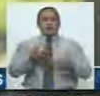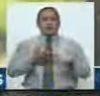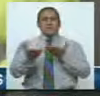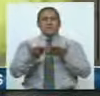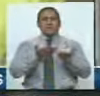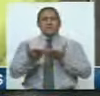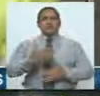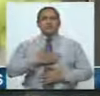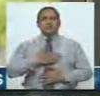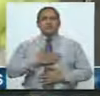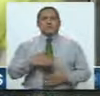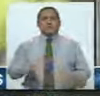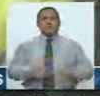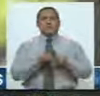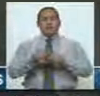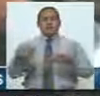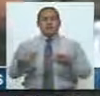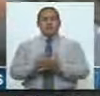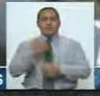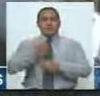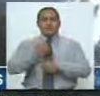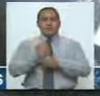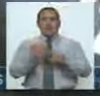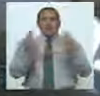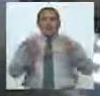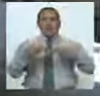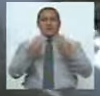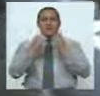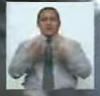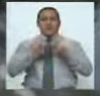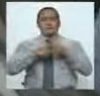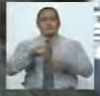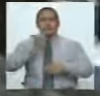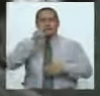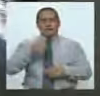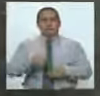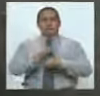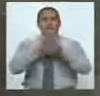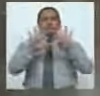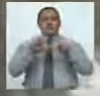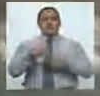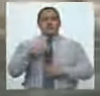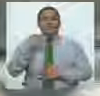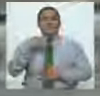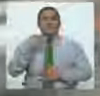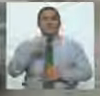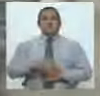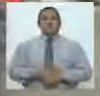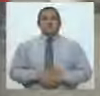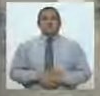servicios públicos. Las nuevas tarifas rigen a partir de mañana 19 de noviembre.